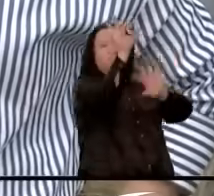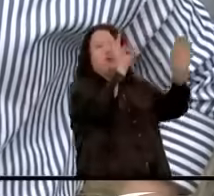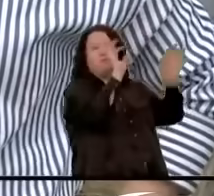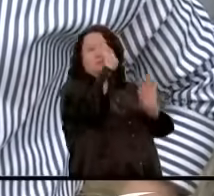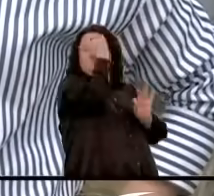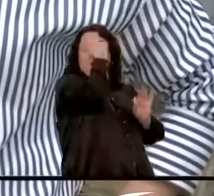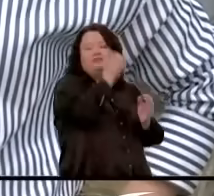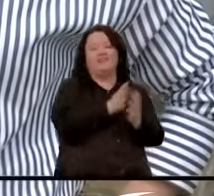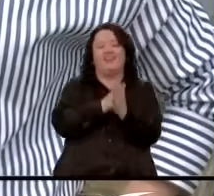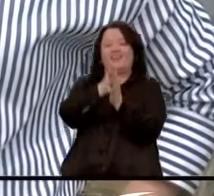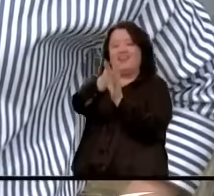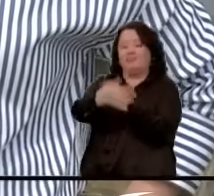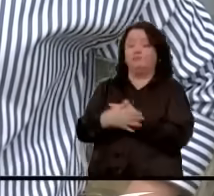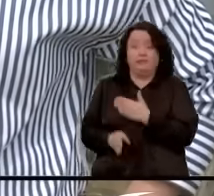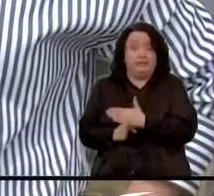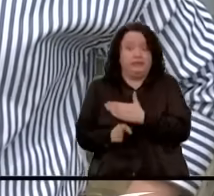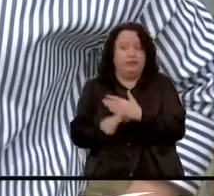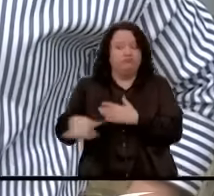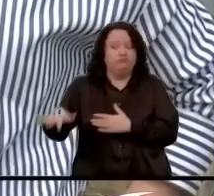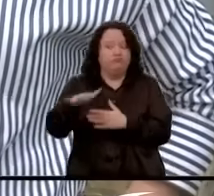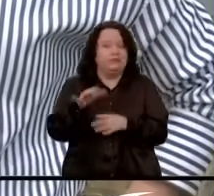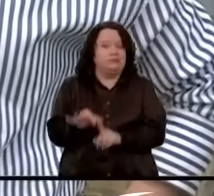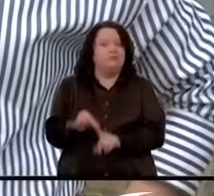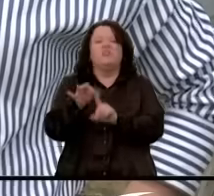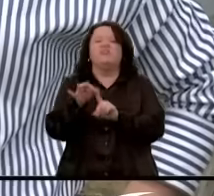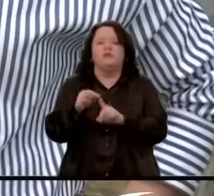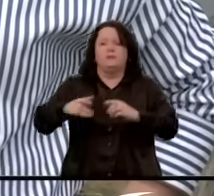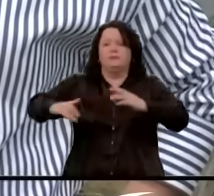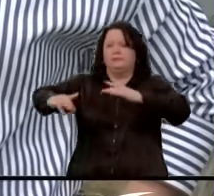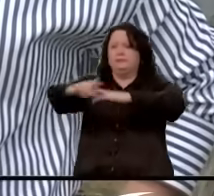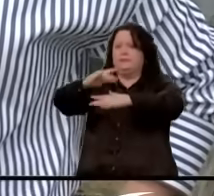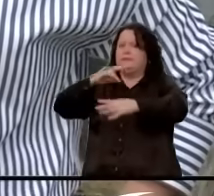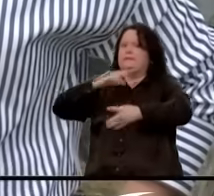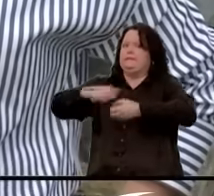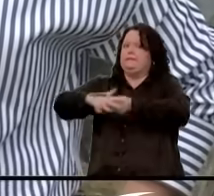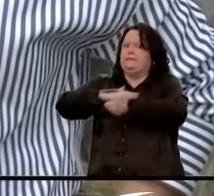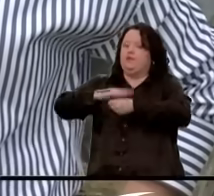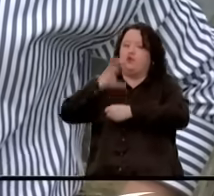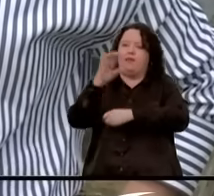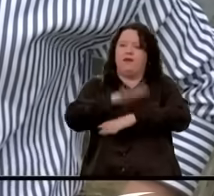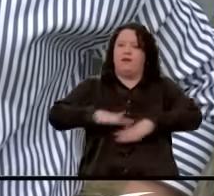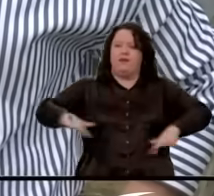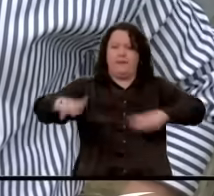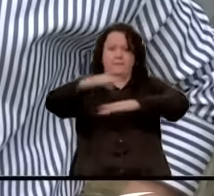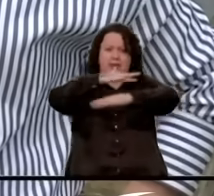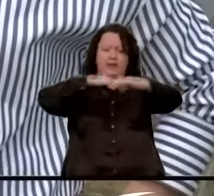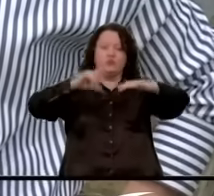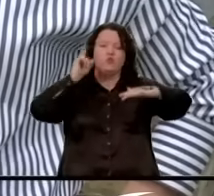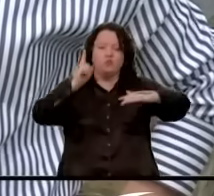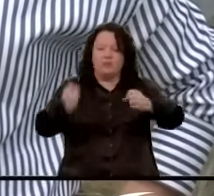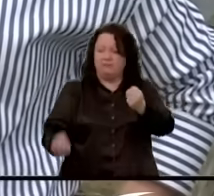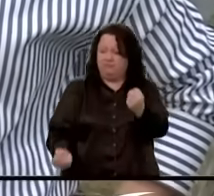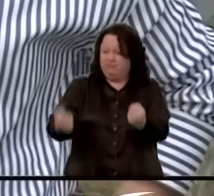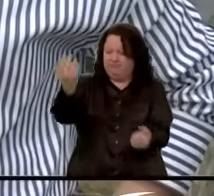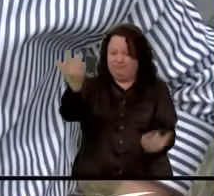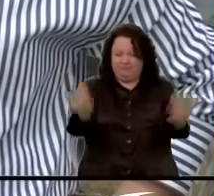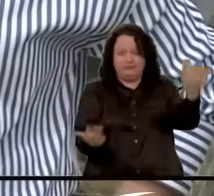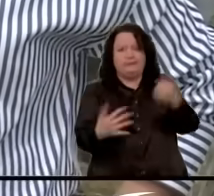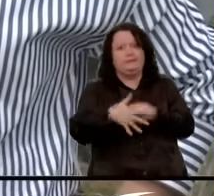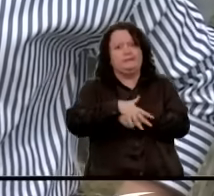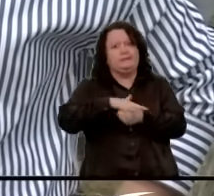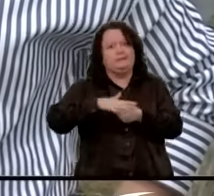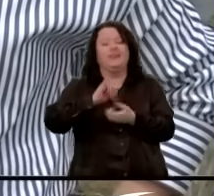Y seguimos en esta cobertura especial de la crisis ambiental que se registra en el país por cuenta de los incendios forestales.